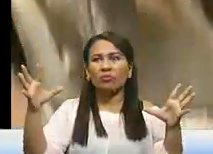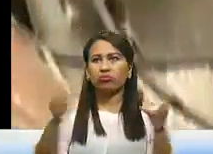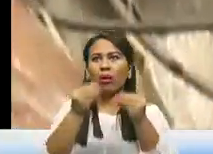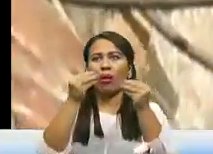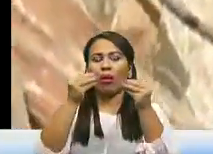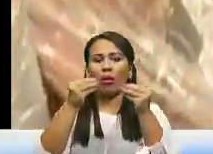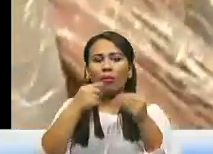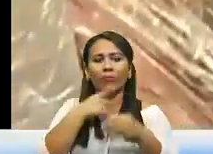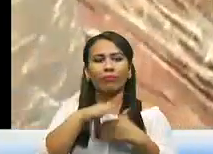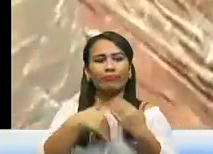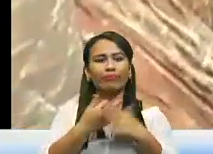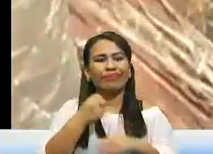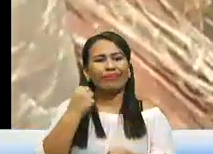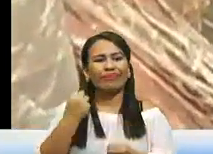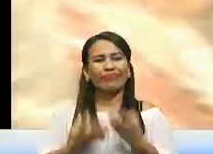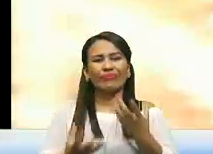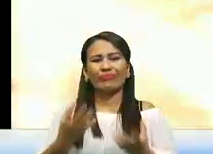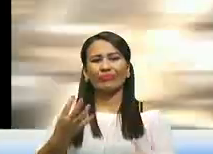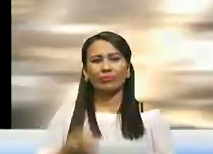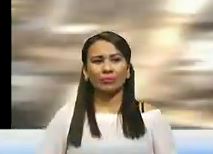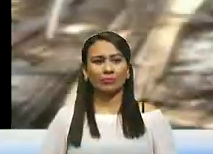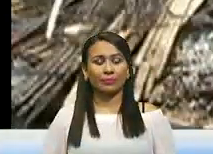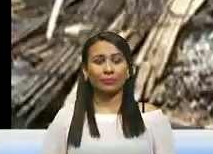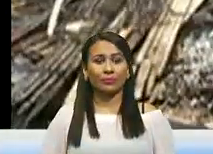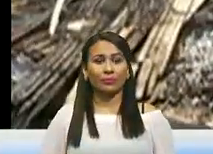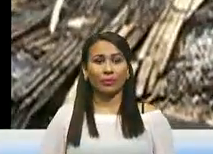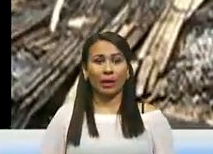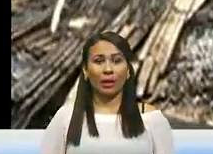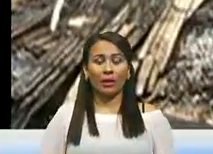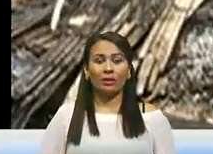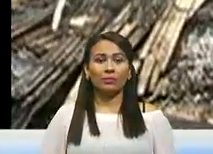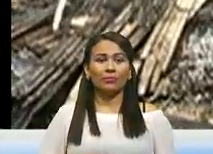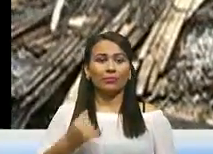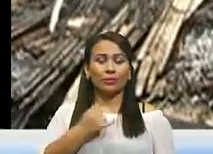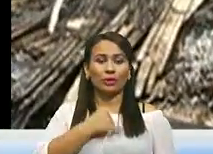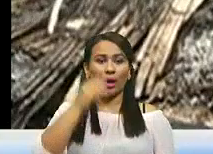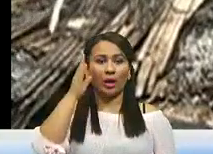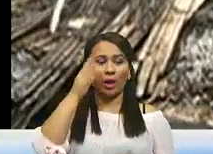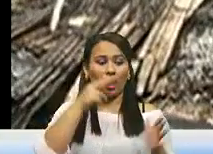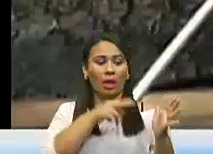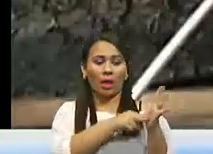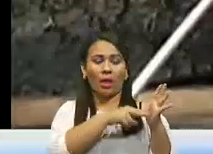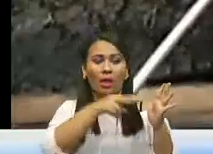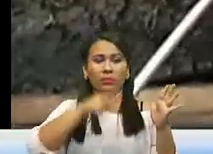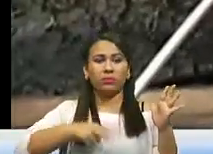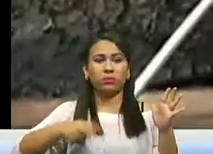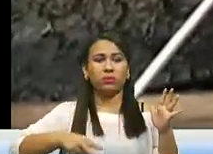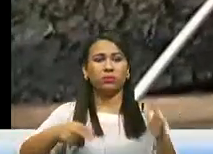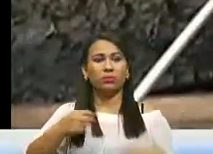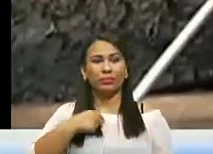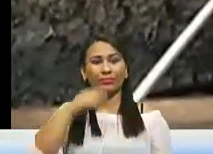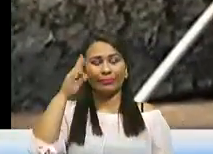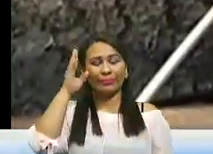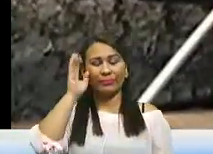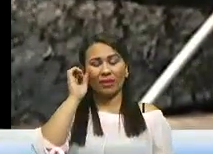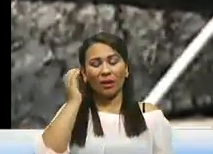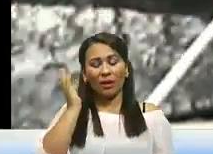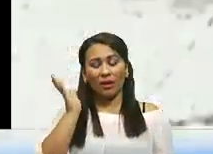relacionado al origen del flagelo. Hay uno de la luz se fue, yo creo que fue un cortocircuito, no sé qué fue, qué